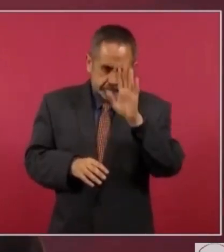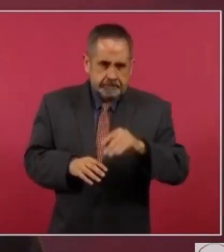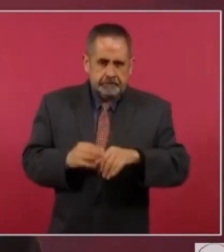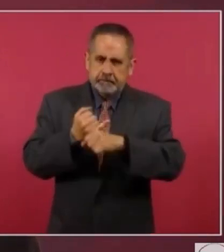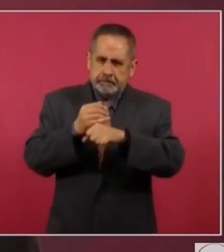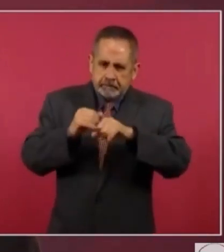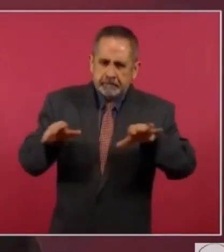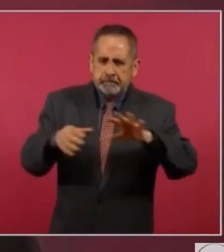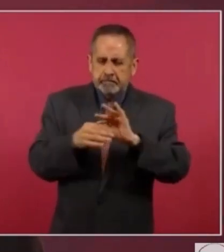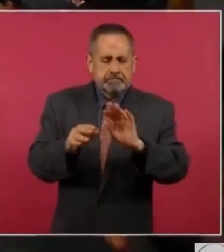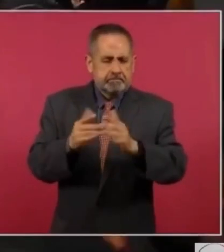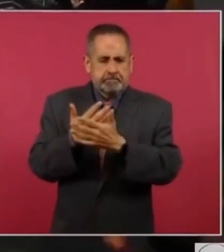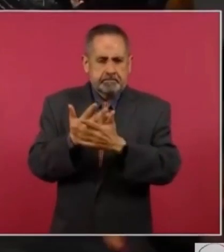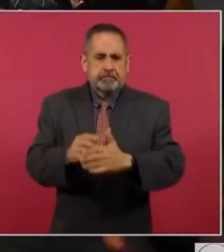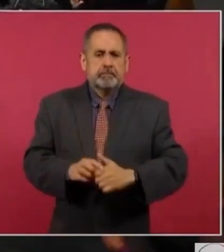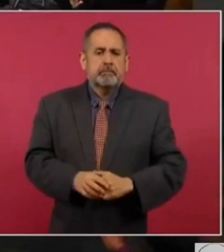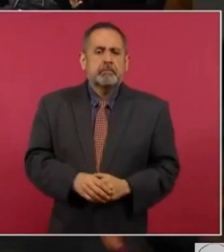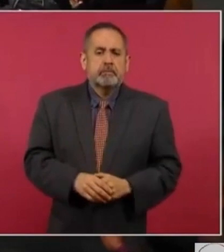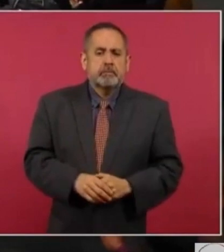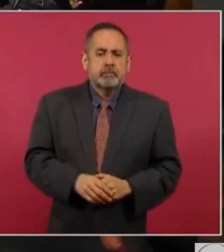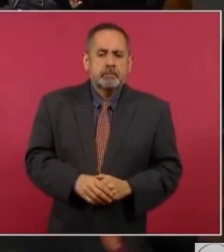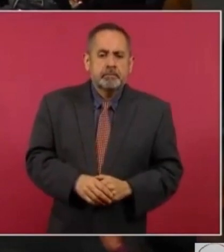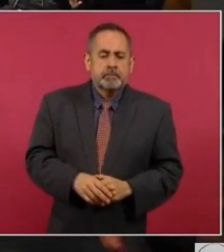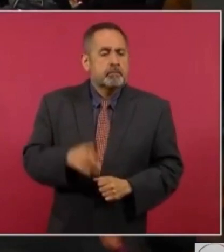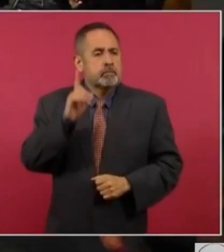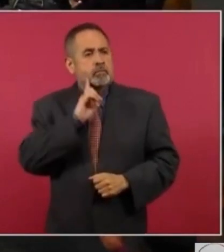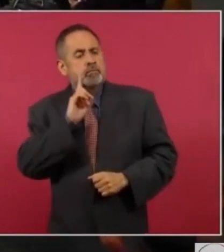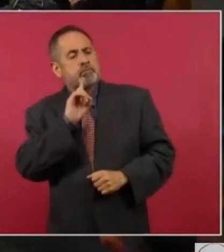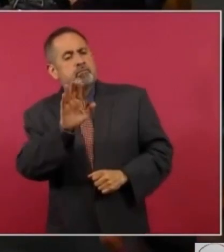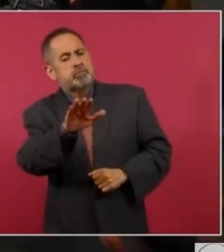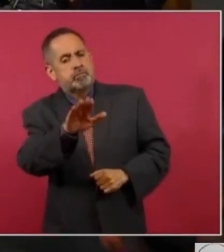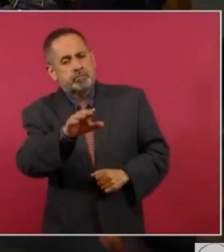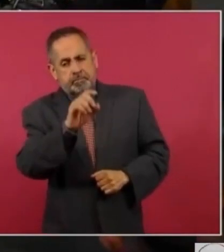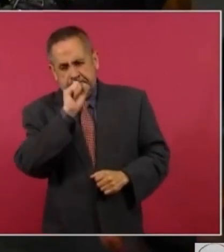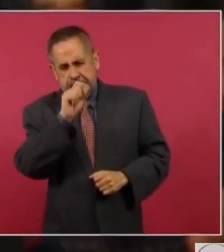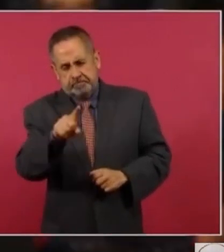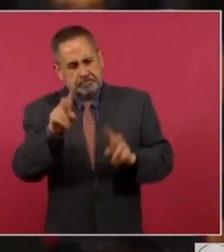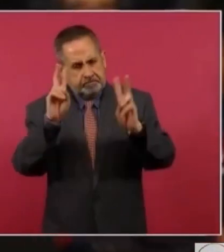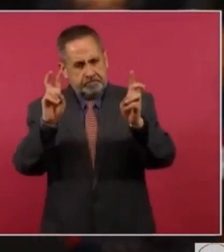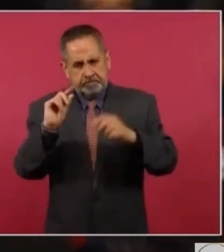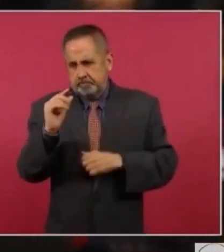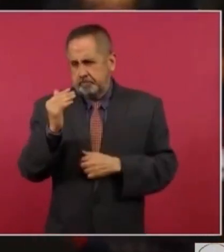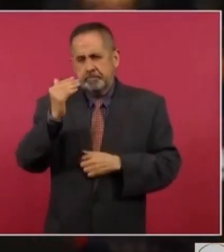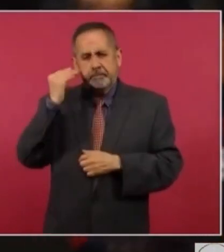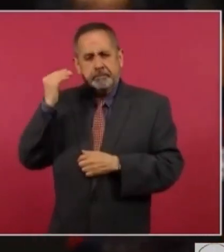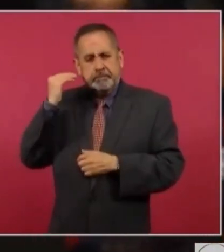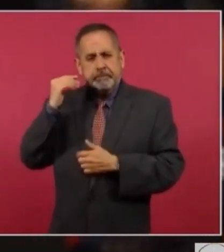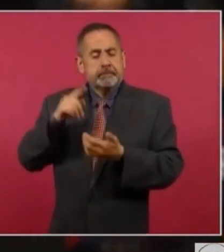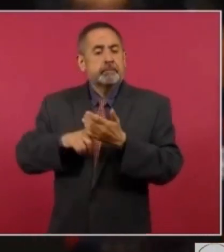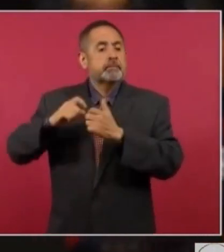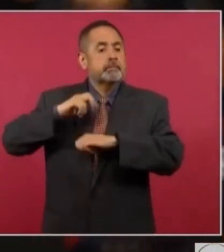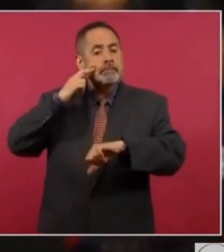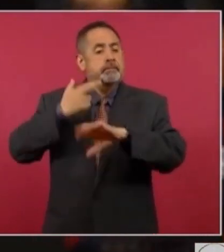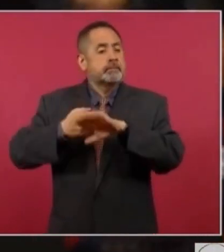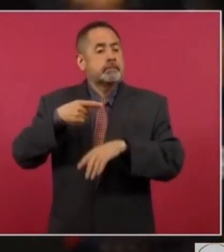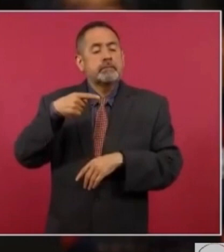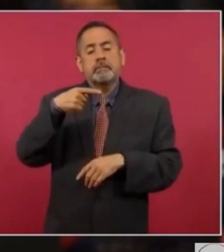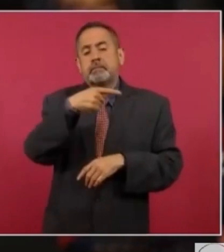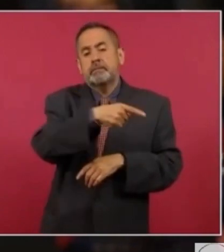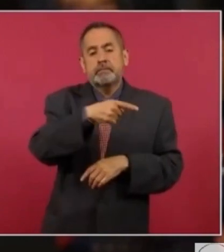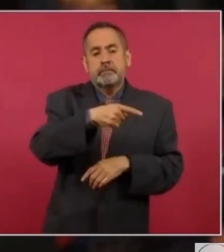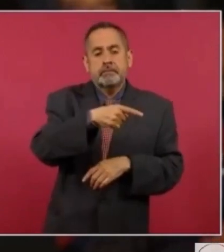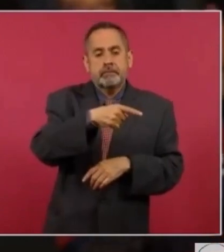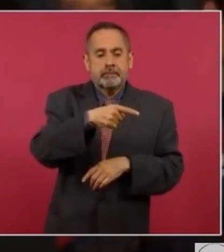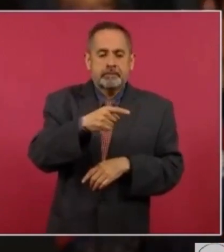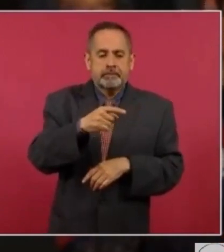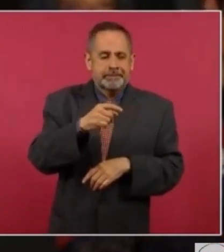información. En este mismo tema, presidente, hace unos días quien fuera titular del Centro de Investigación y Seguridad Nacional,